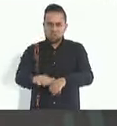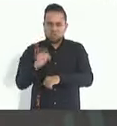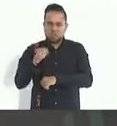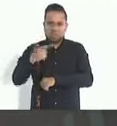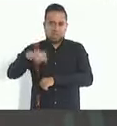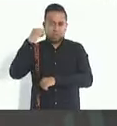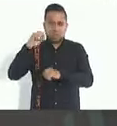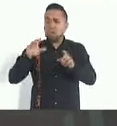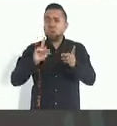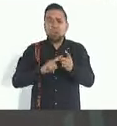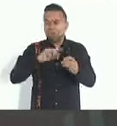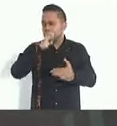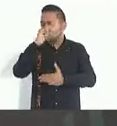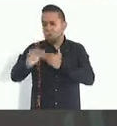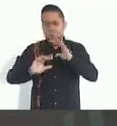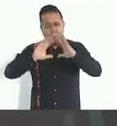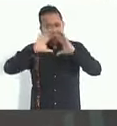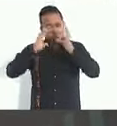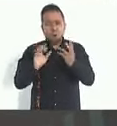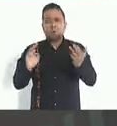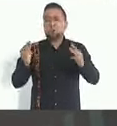en el mundo.